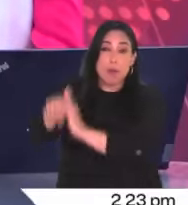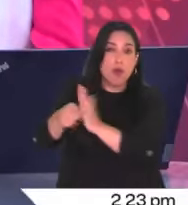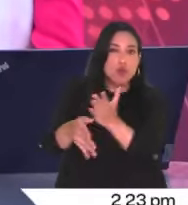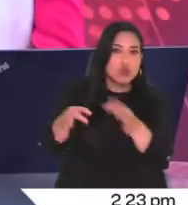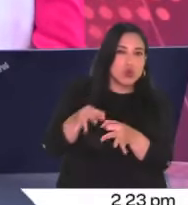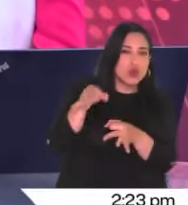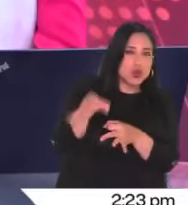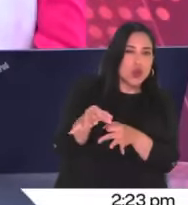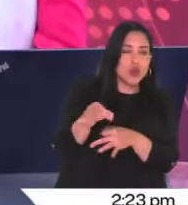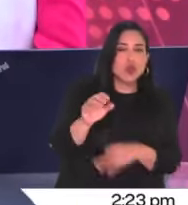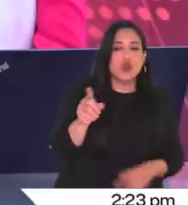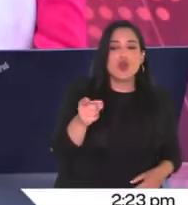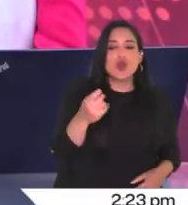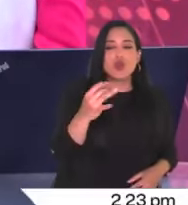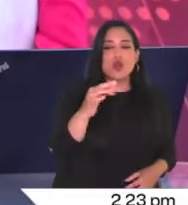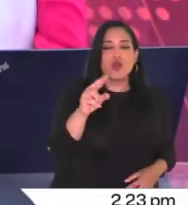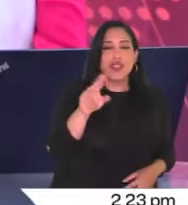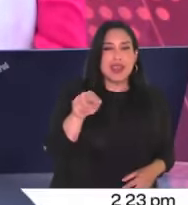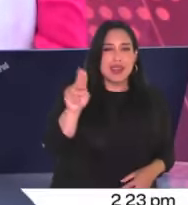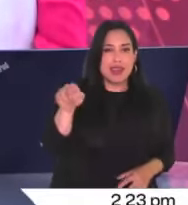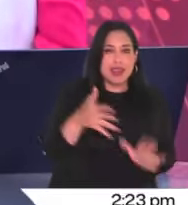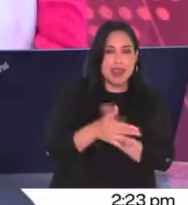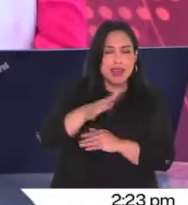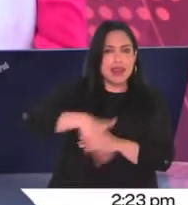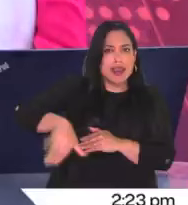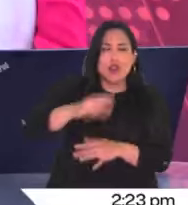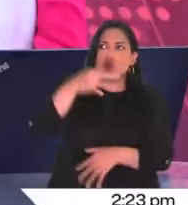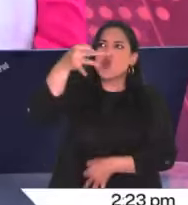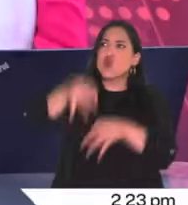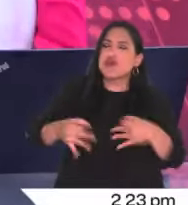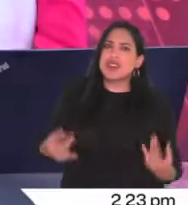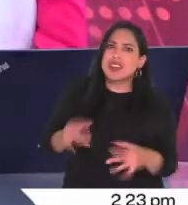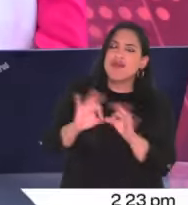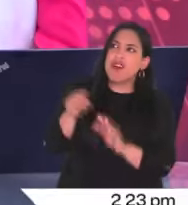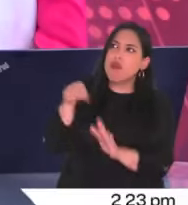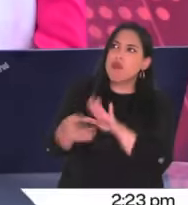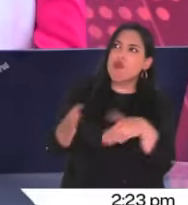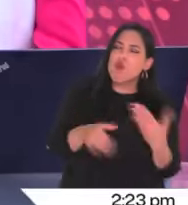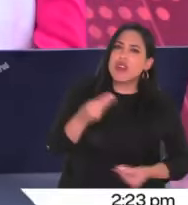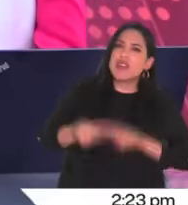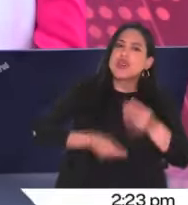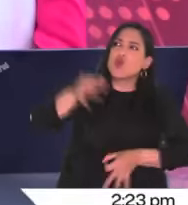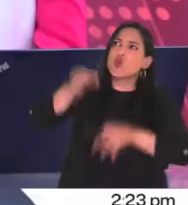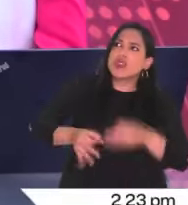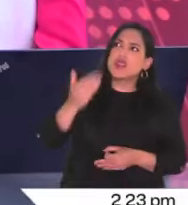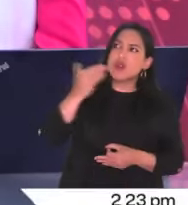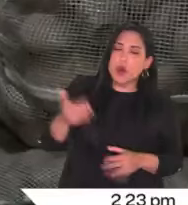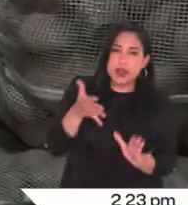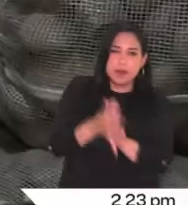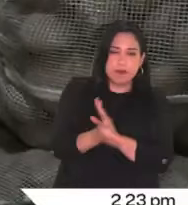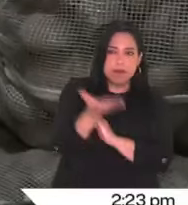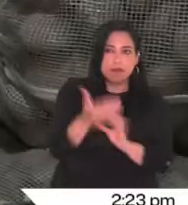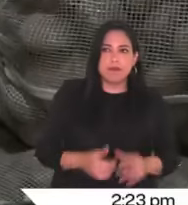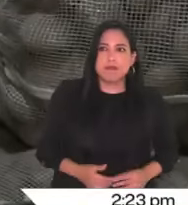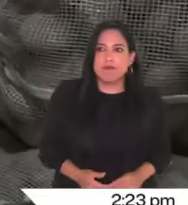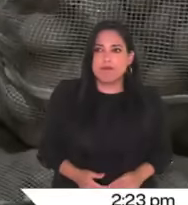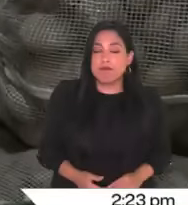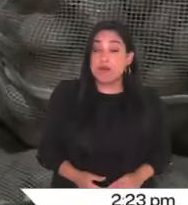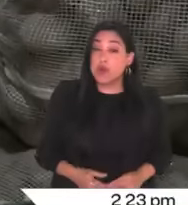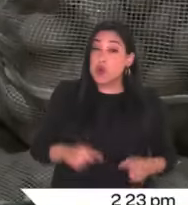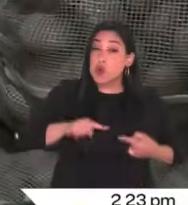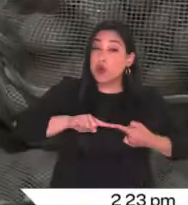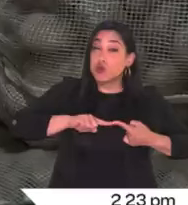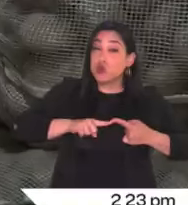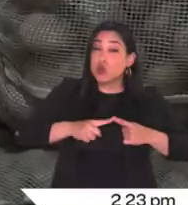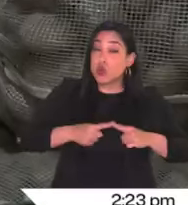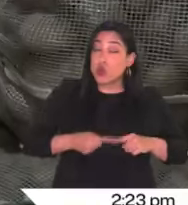de Gutiérrez. Allá piden justicia y también reparación para las familias de las víctimas. Ana Rojas nos cuenta. Y eso es muy